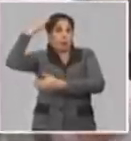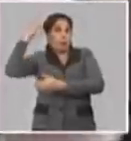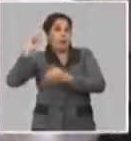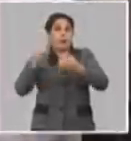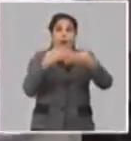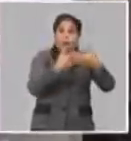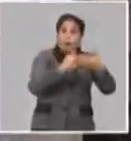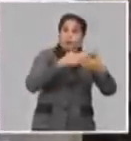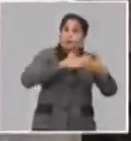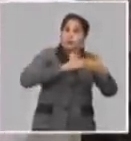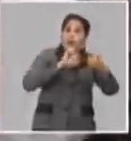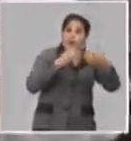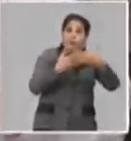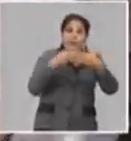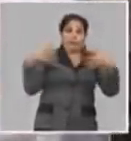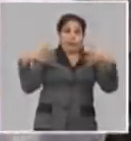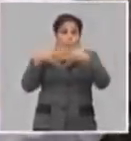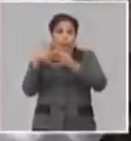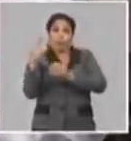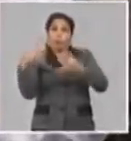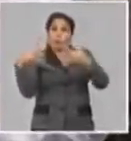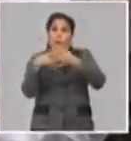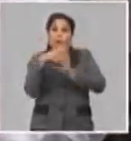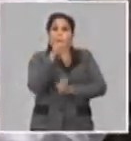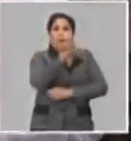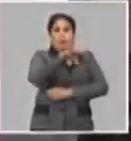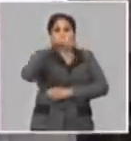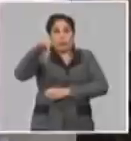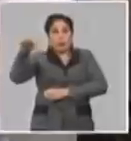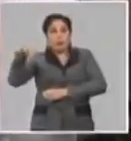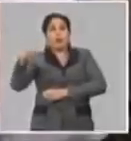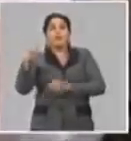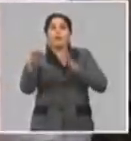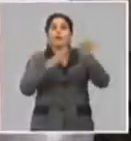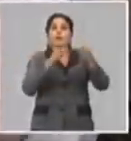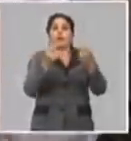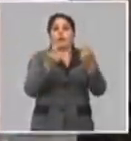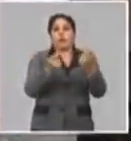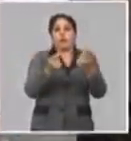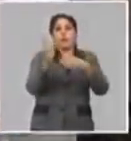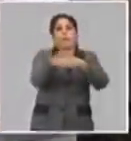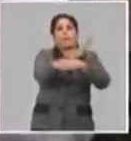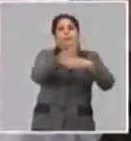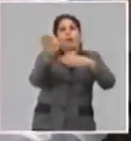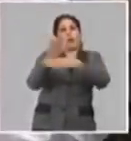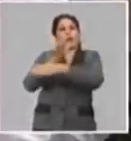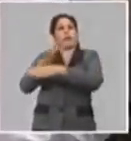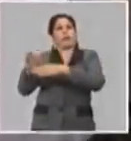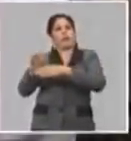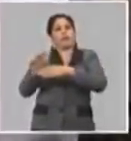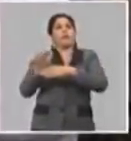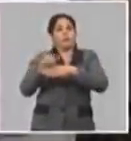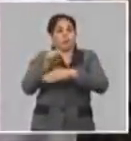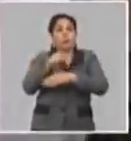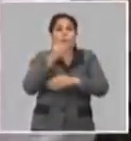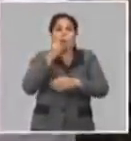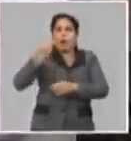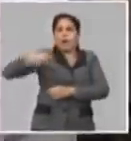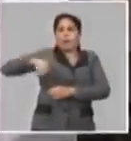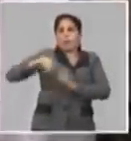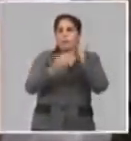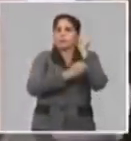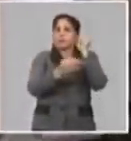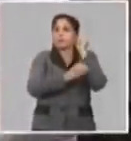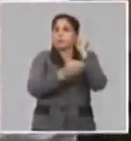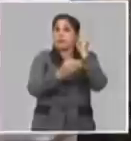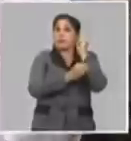estatal. O sea, para tener un diseño, un funcionamiento de la economía con varios actores económicos que puedan aprovechar las